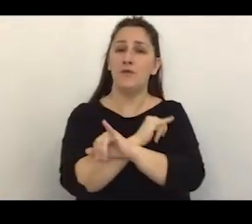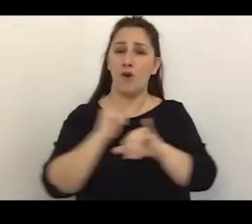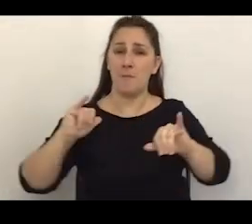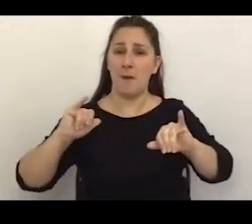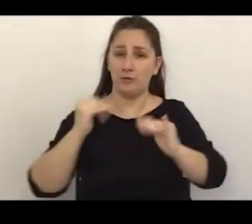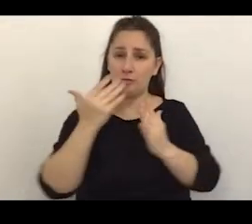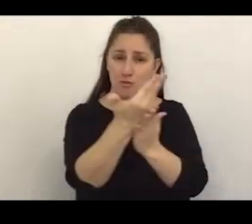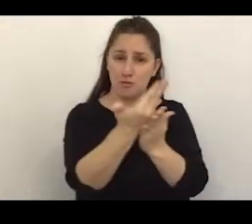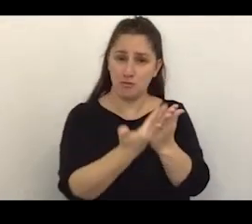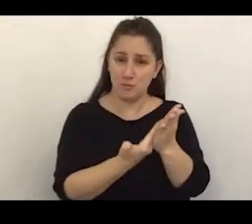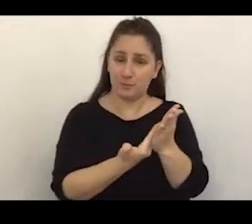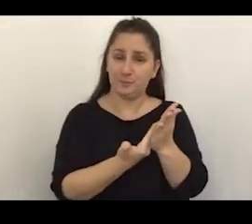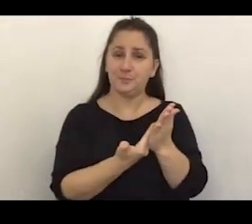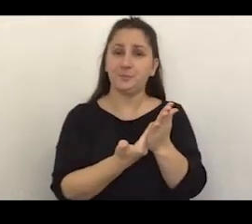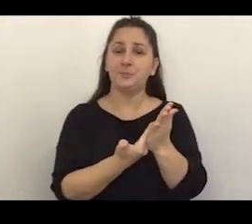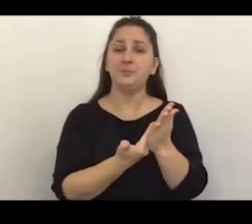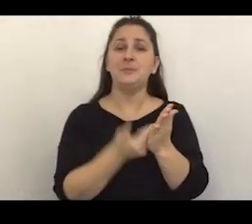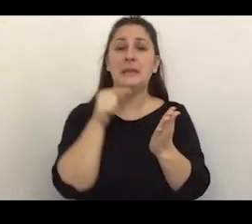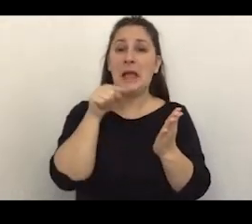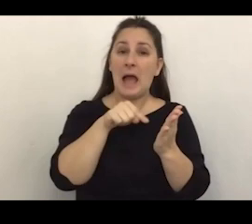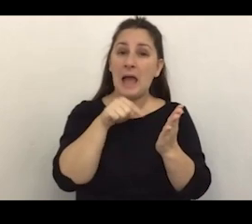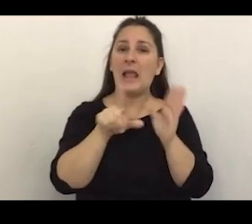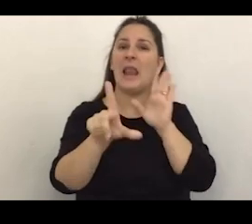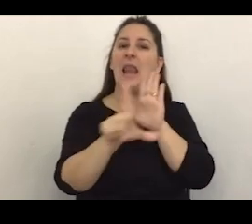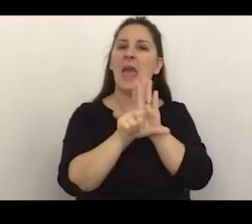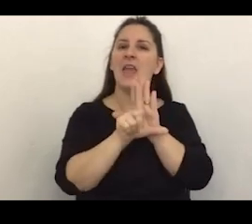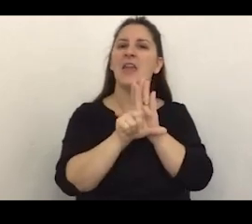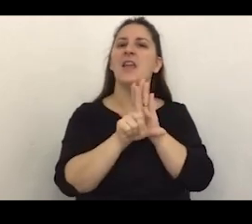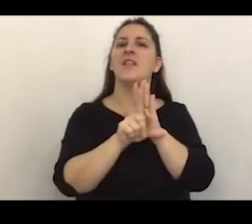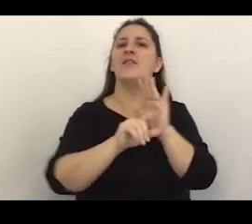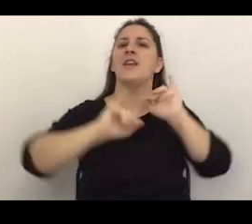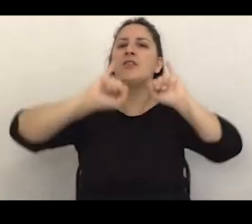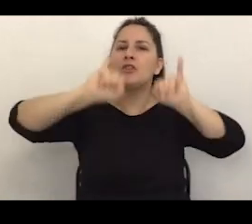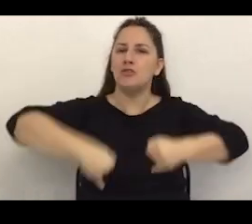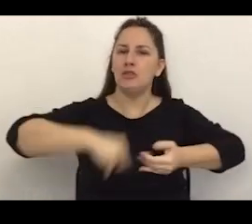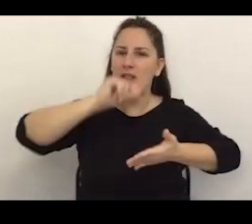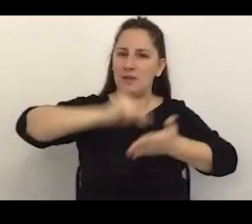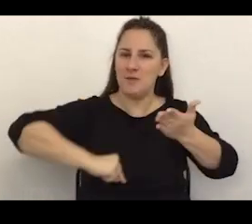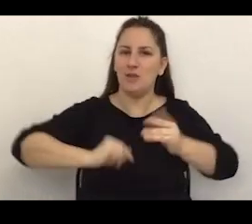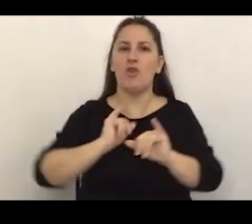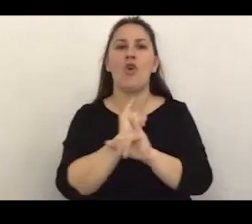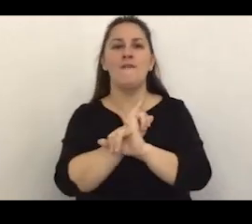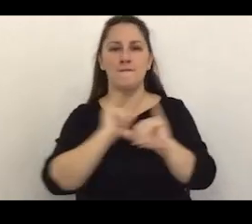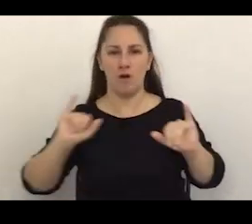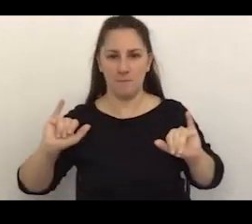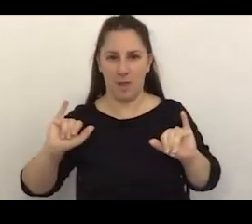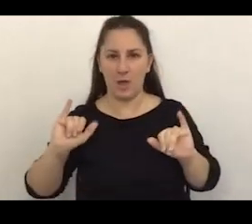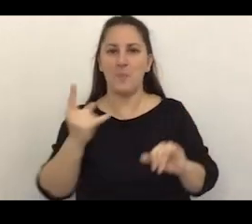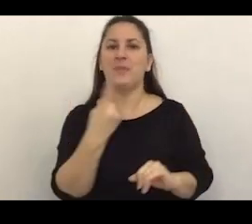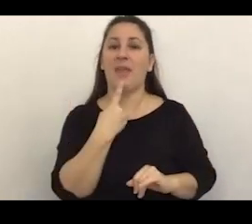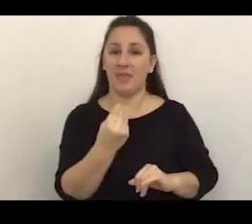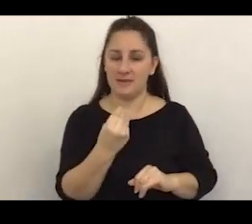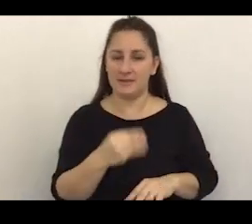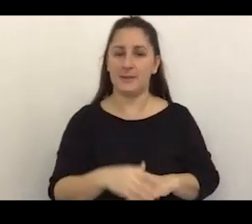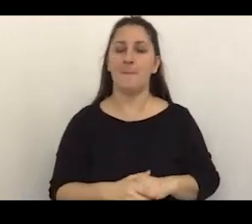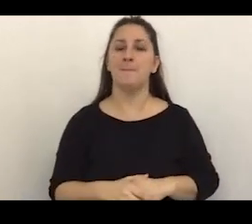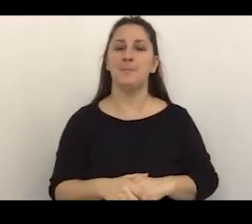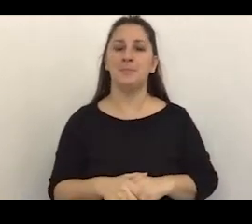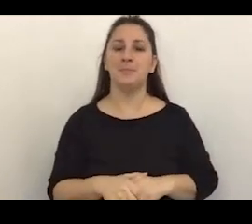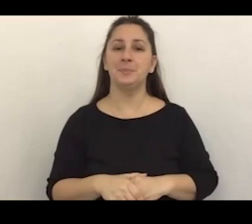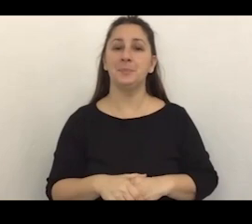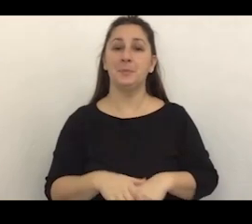¿sí? Y aquí entra en juego la ley de consentimiento informado, que establece que en este caso